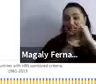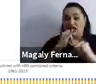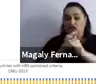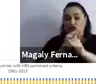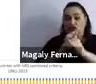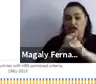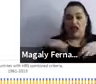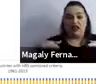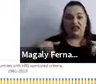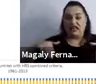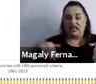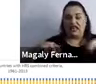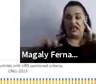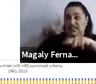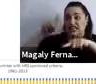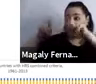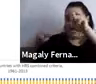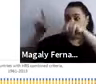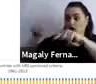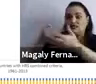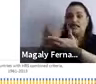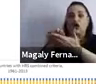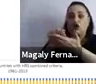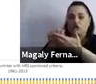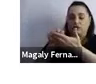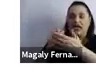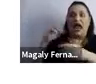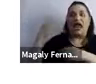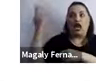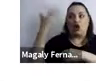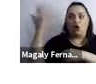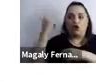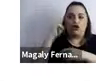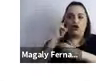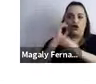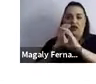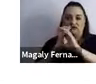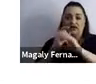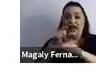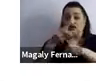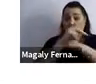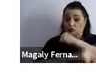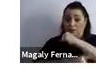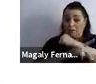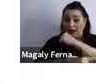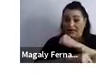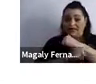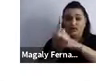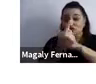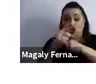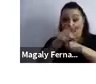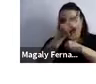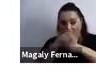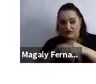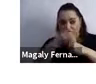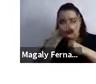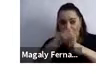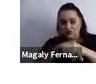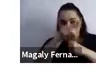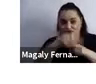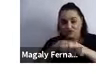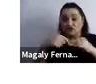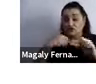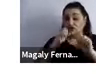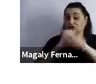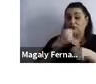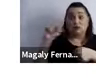de indicadores de salud, de economía y de ecología. Y esos países son solo estos. Hicimos un primer